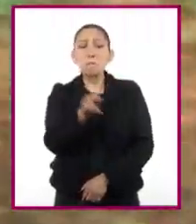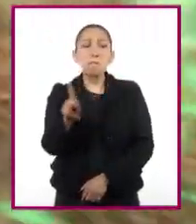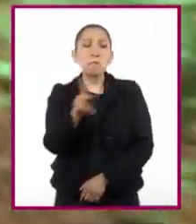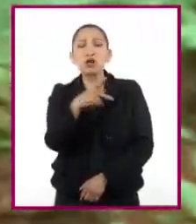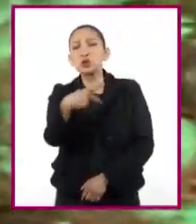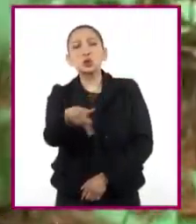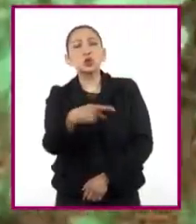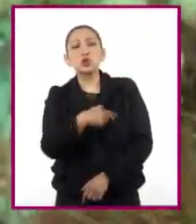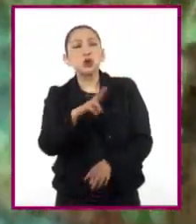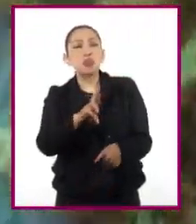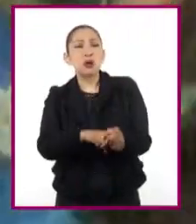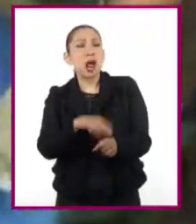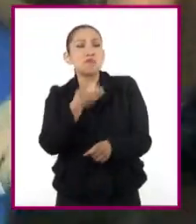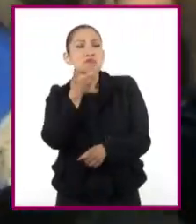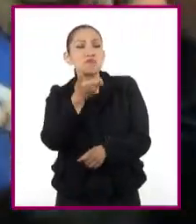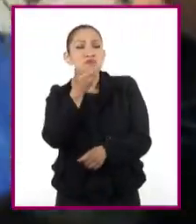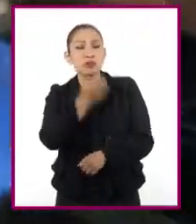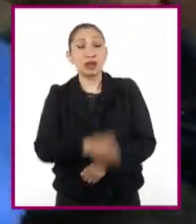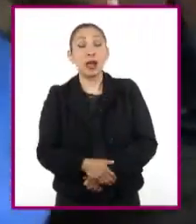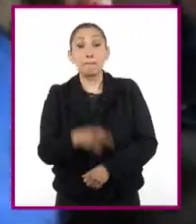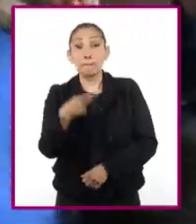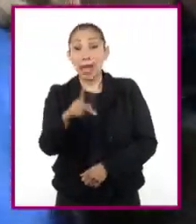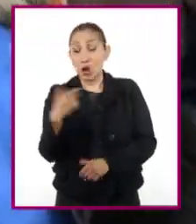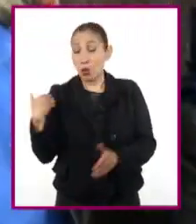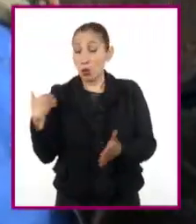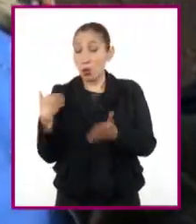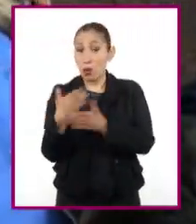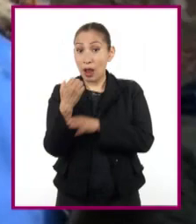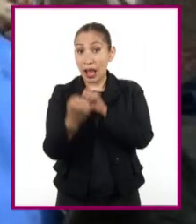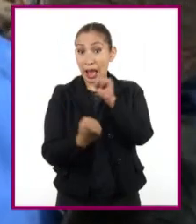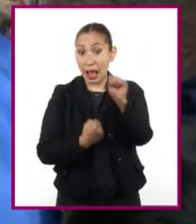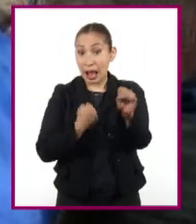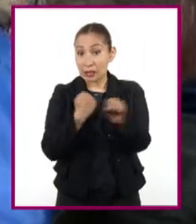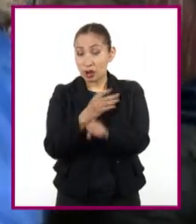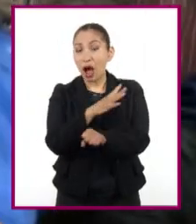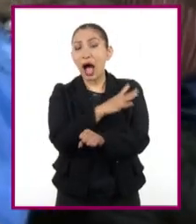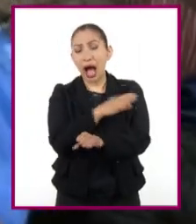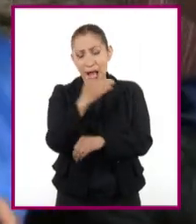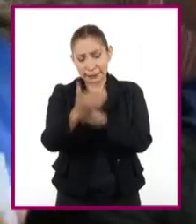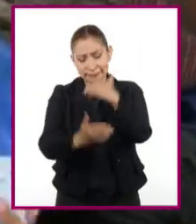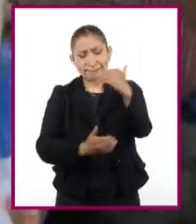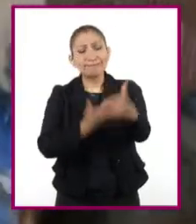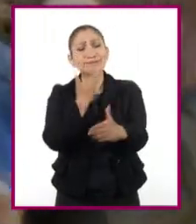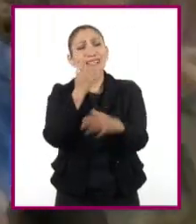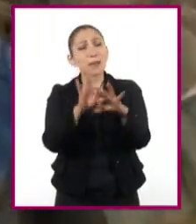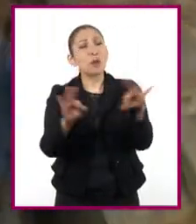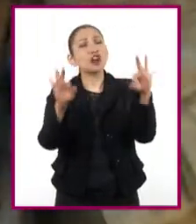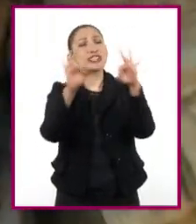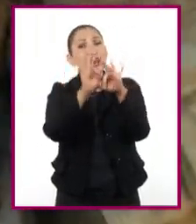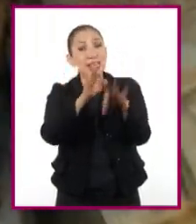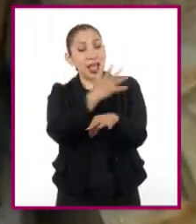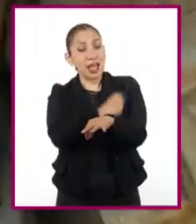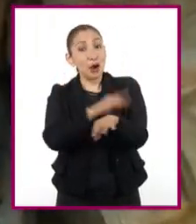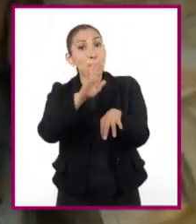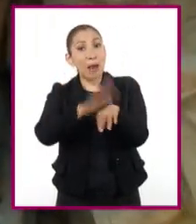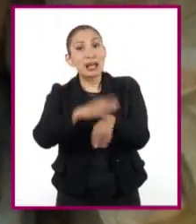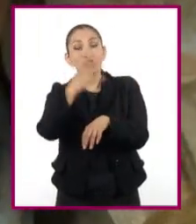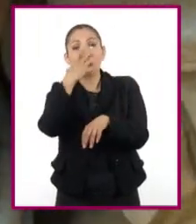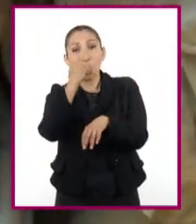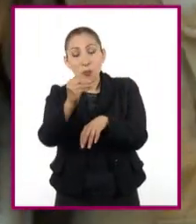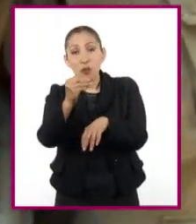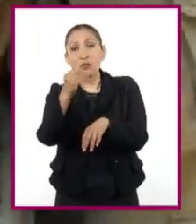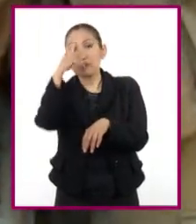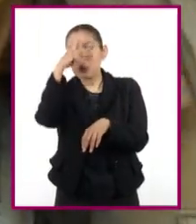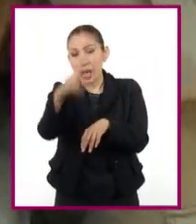parecido a su ámbito natural. Y aunque en los últimos años ha habido avances importantes en la reproducción del lobo